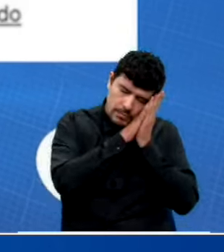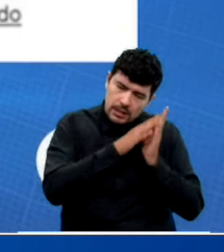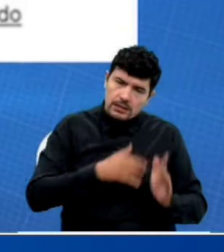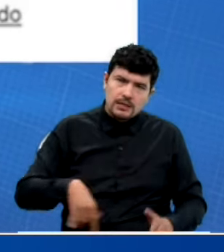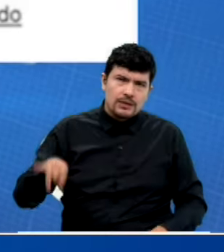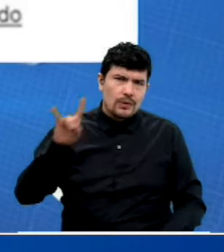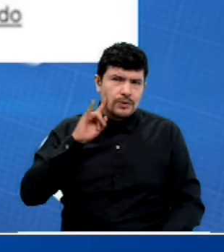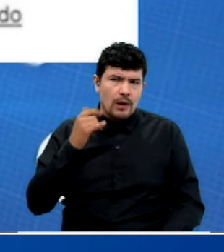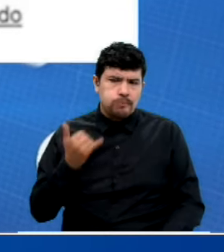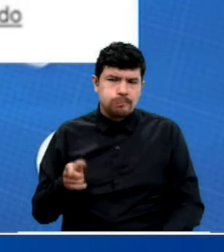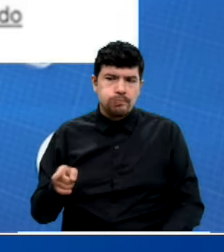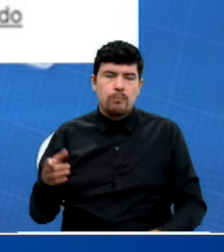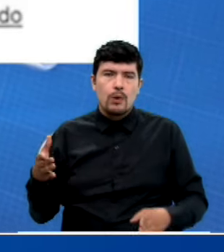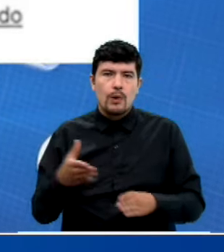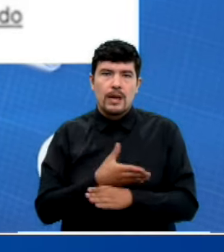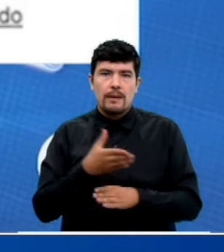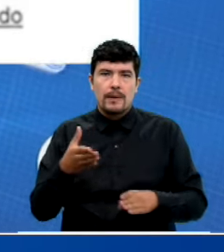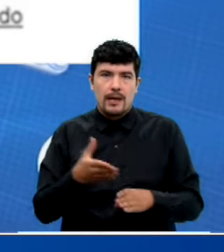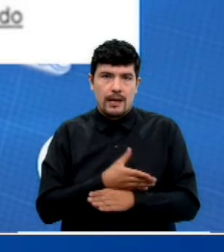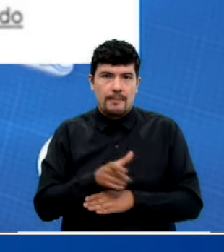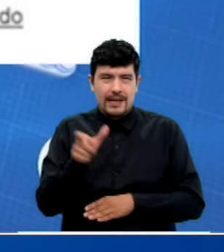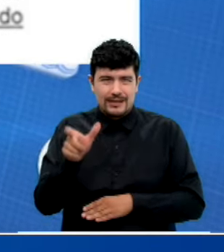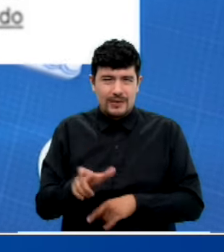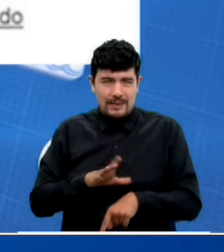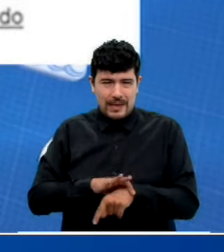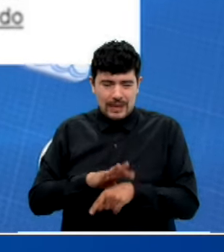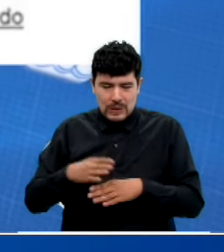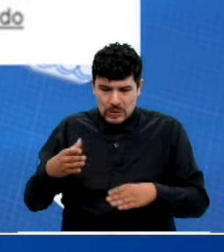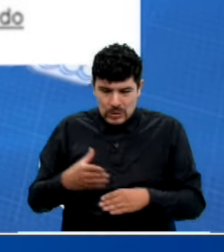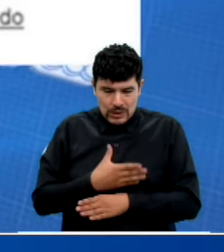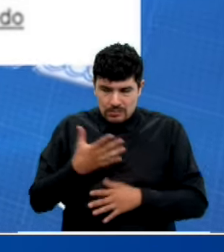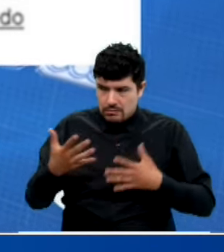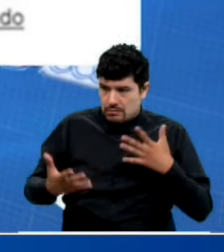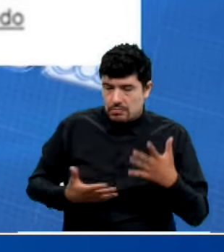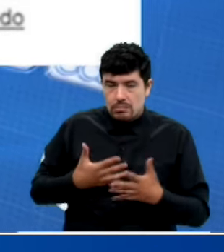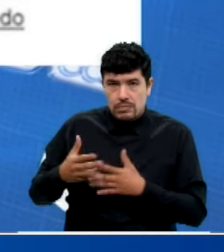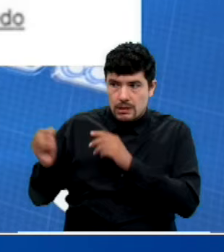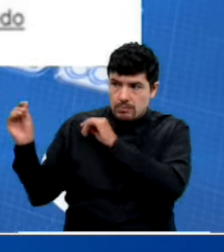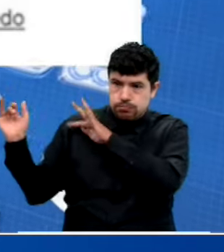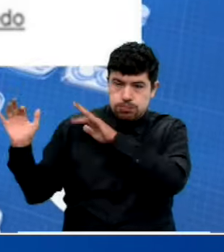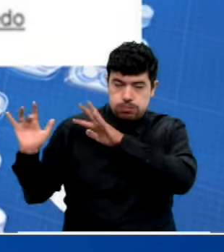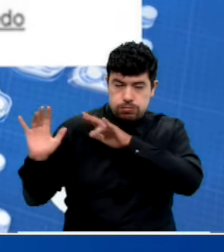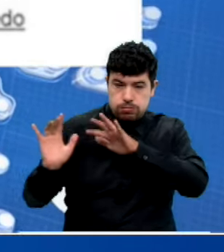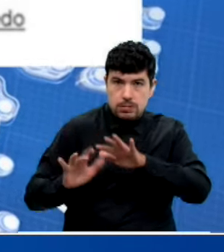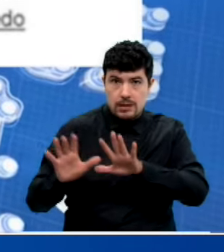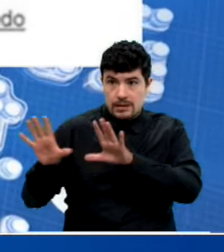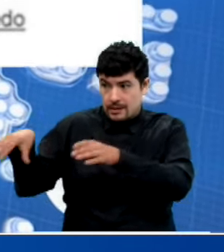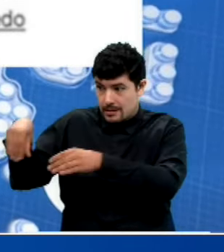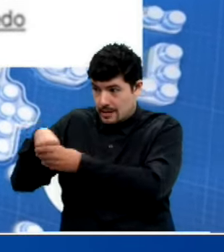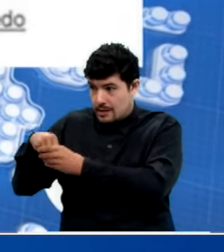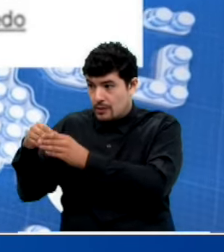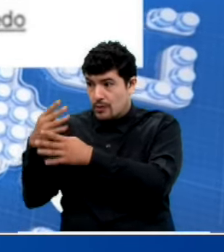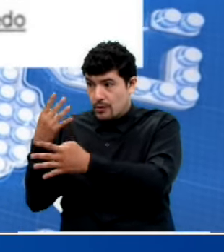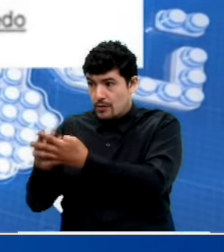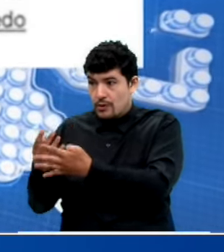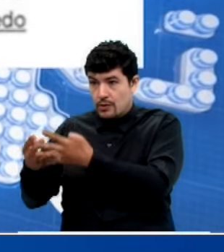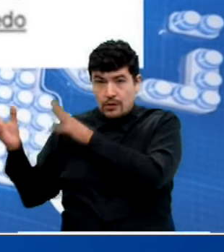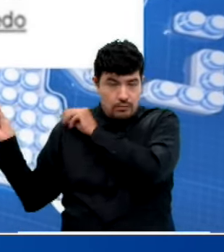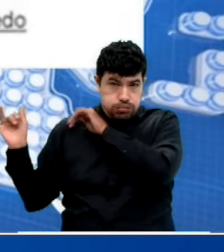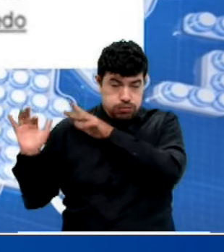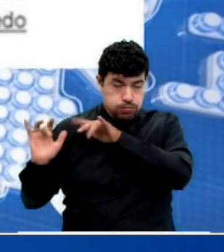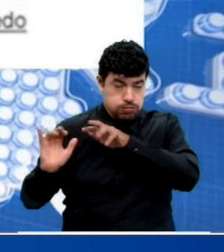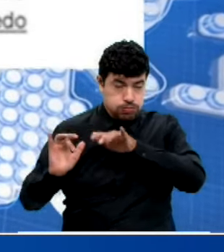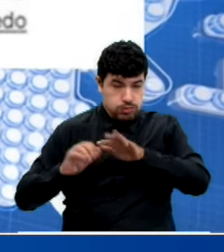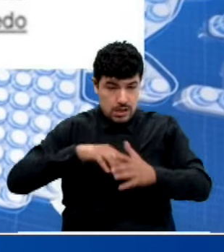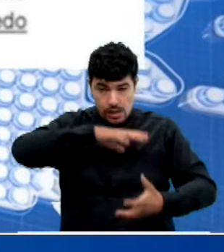una crisis médica de un privado de la libertad. Luego, de repente, una estampida humana desde el interior de la celda donde estaba recluido, todo